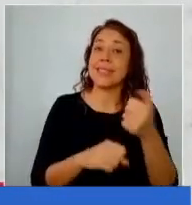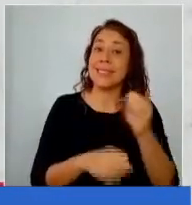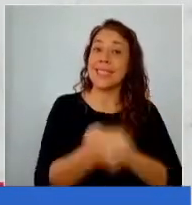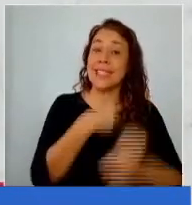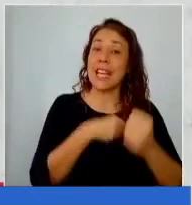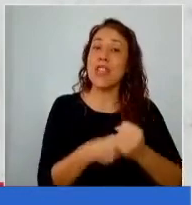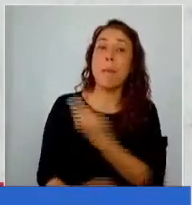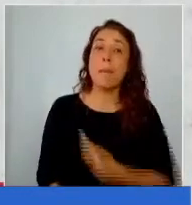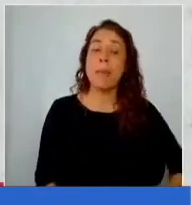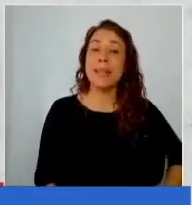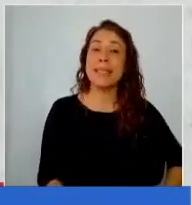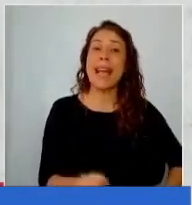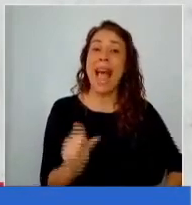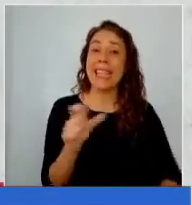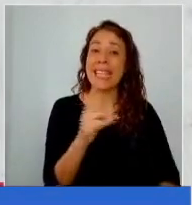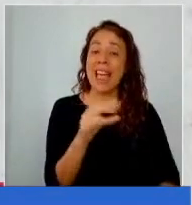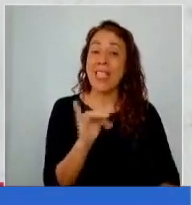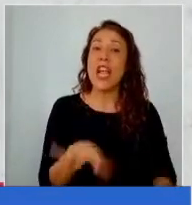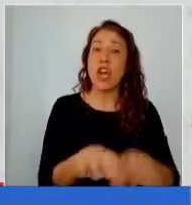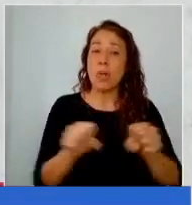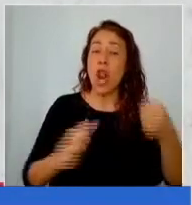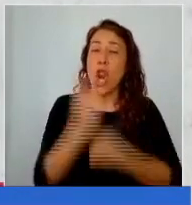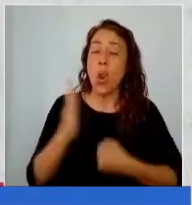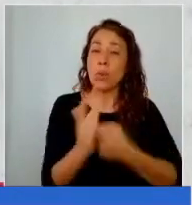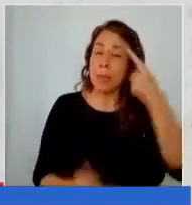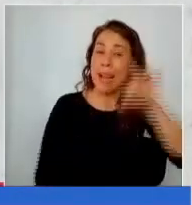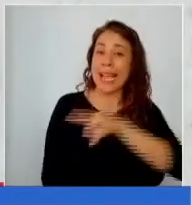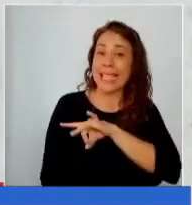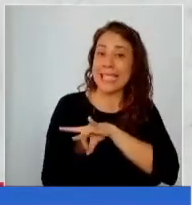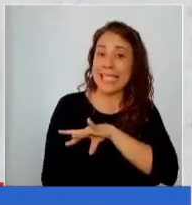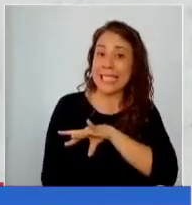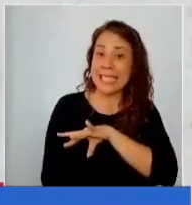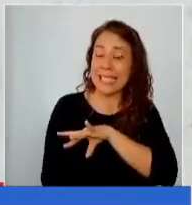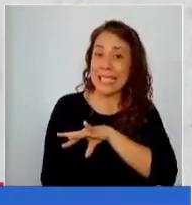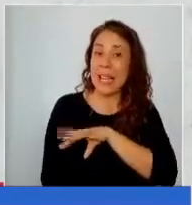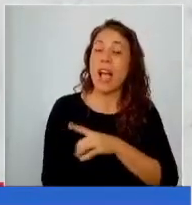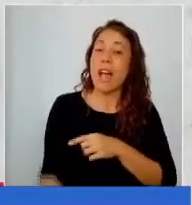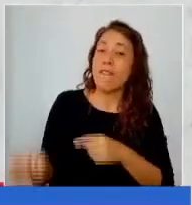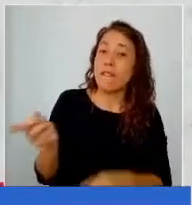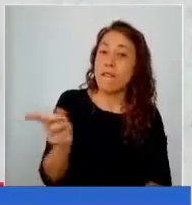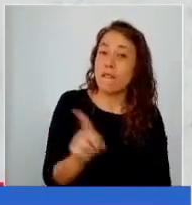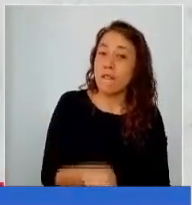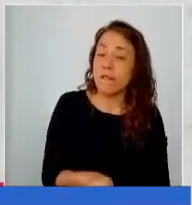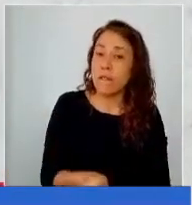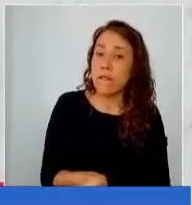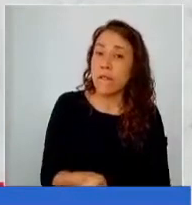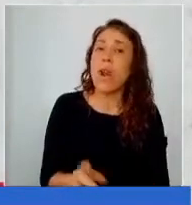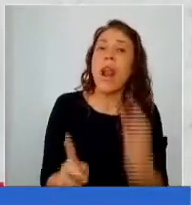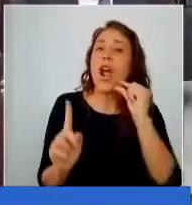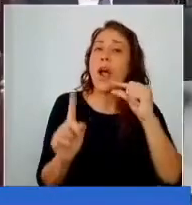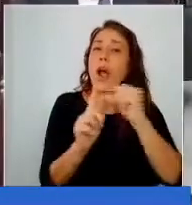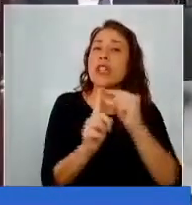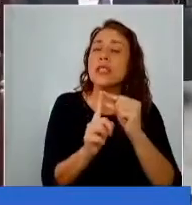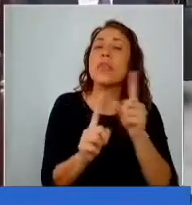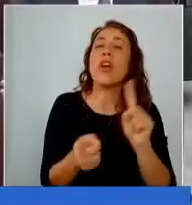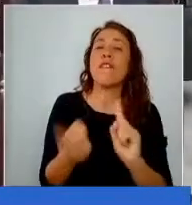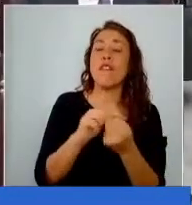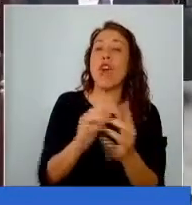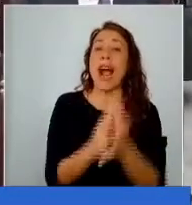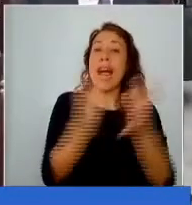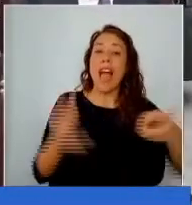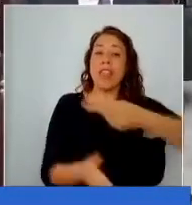Se comprometió a luchar para que en chile se restablezca el riesgo concepto que hizo grande a nuestro país